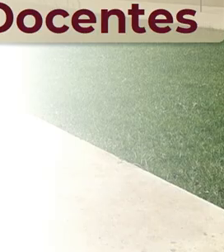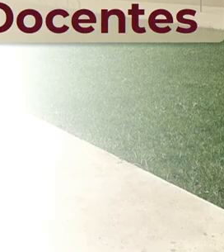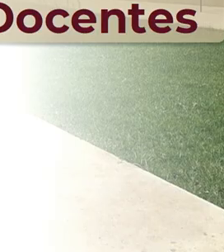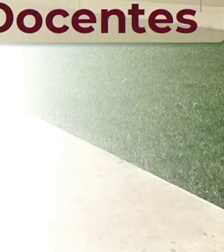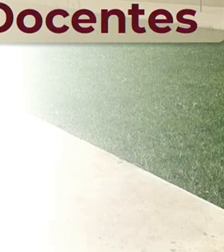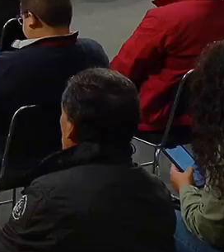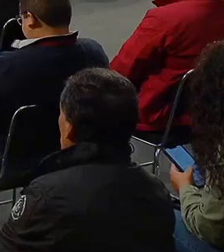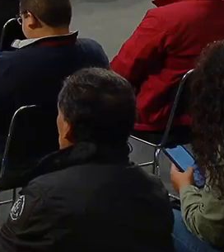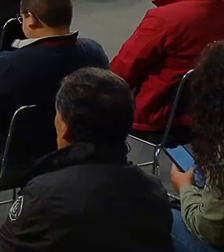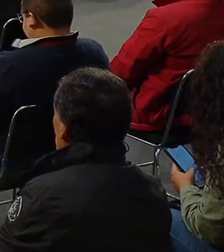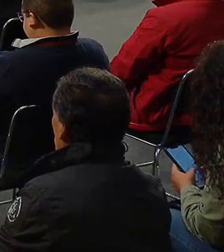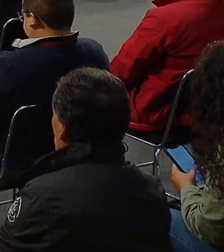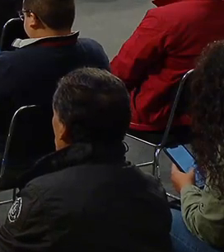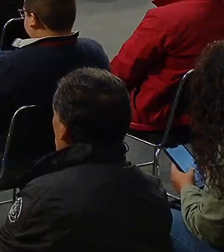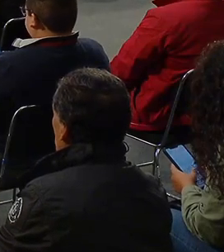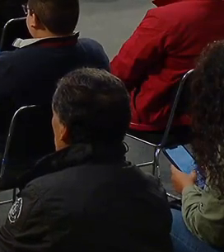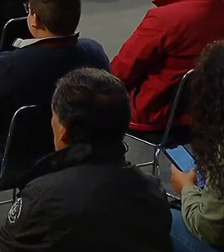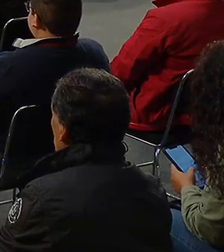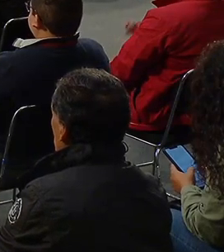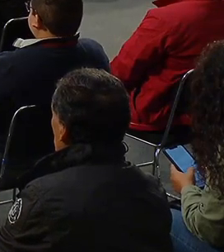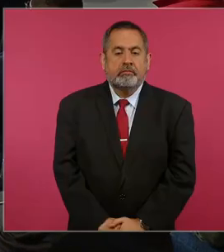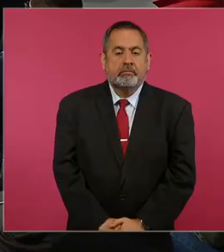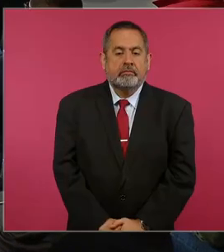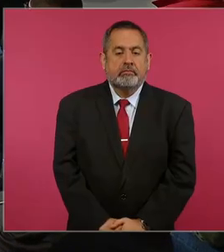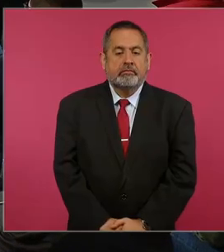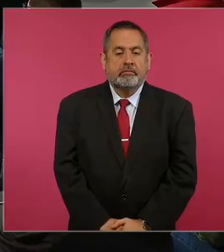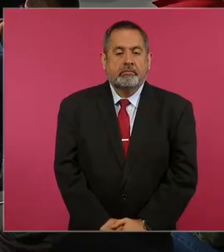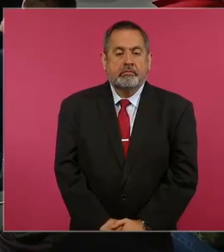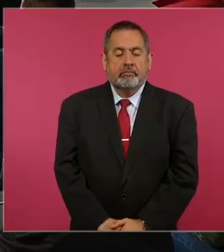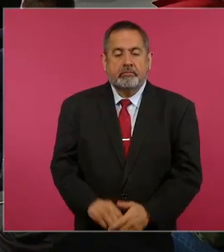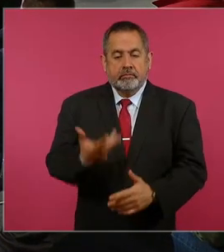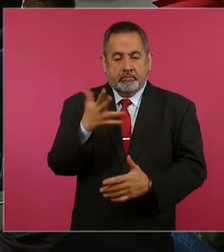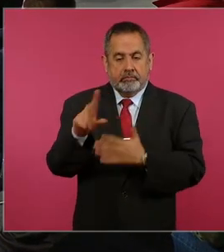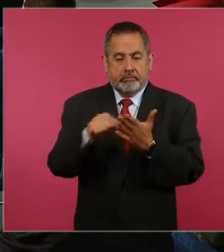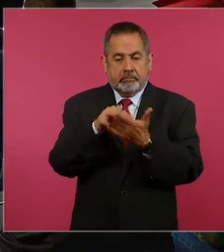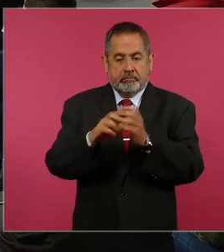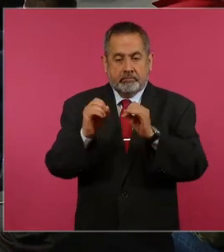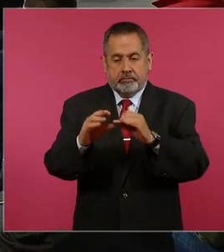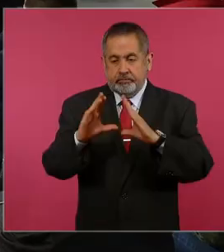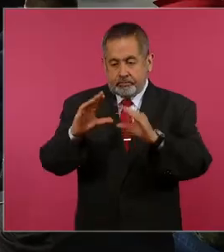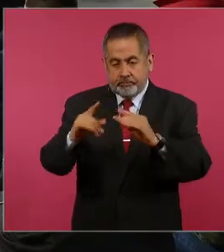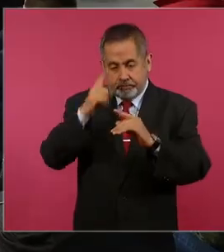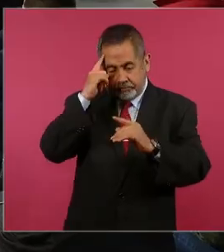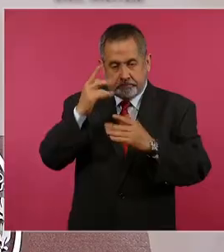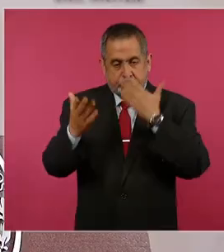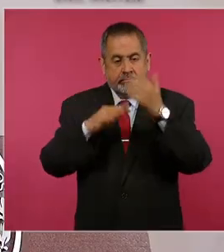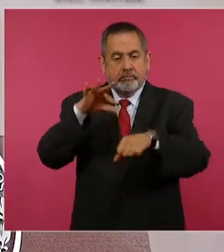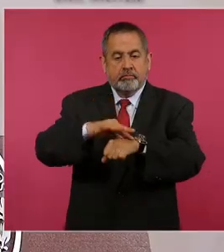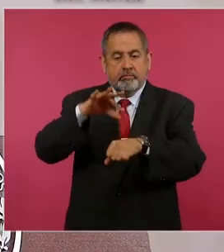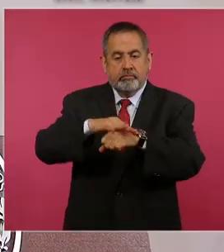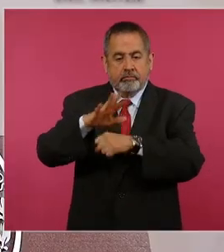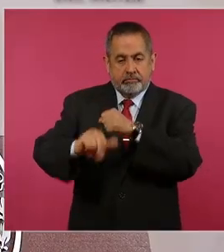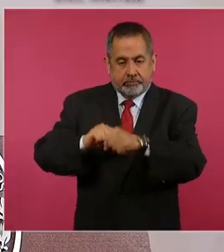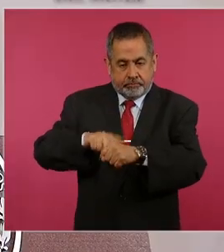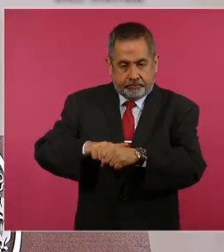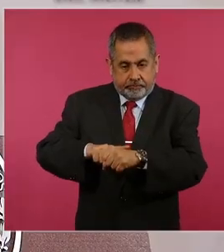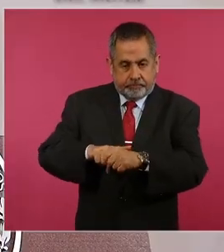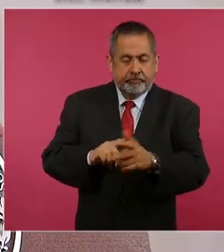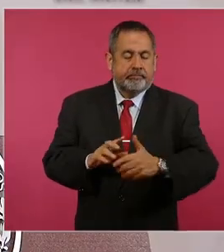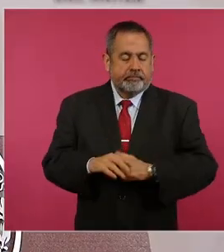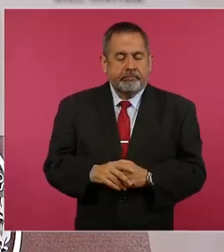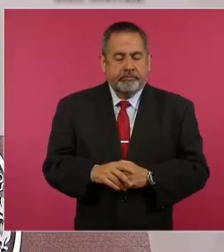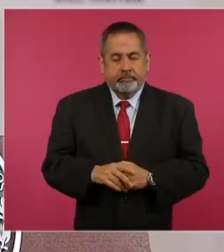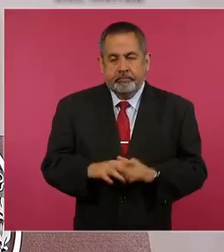7.872 alumnos, 179 docentes y 10 sedes de medicina veterinaria. En total,